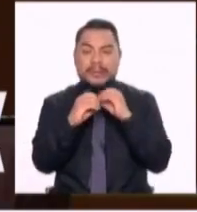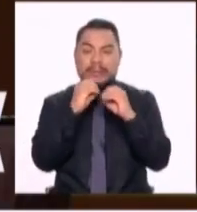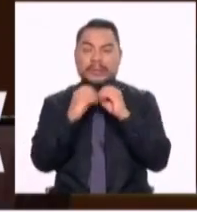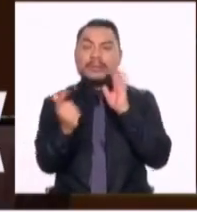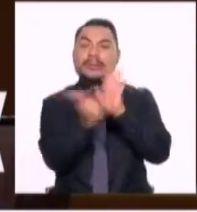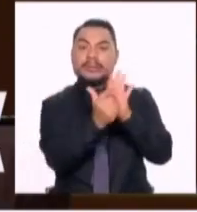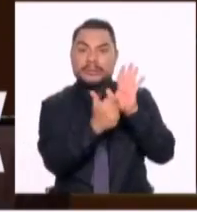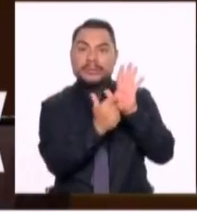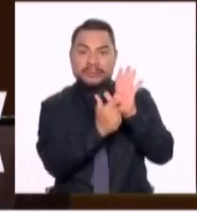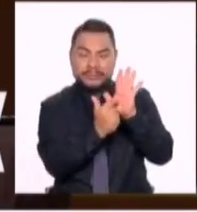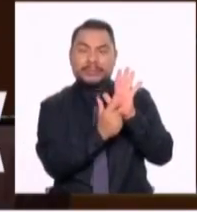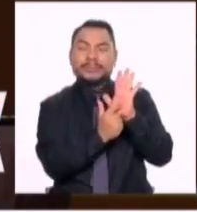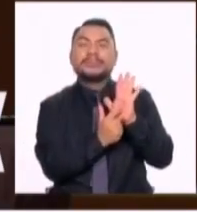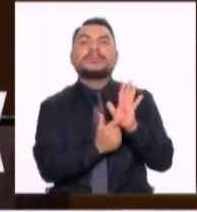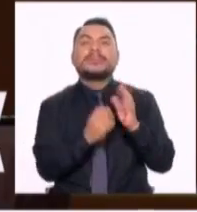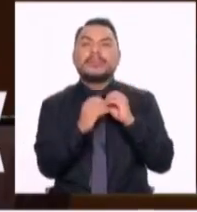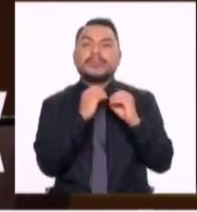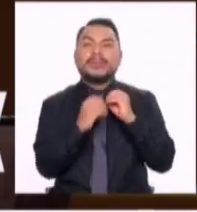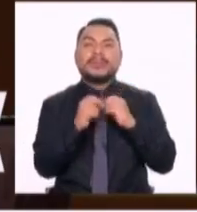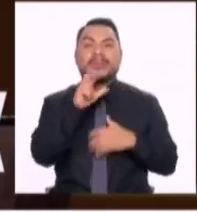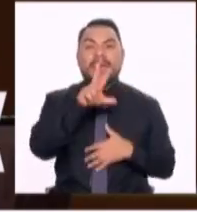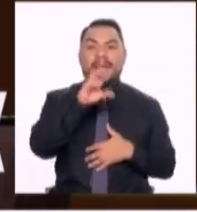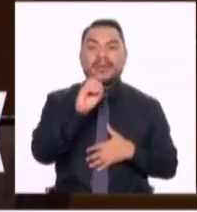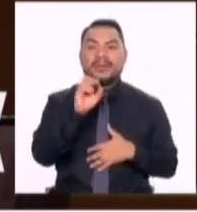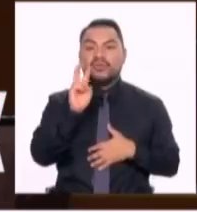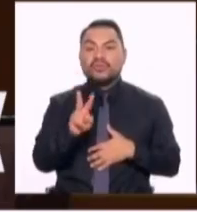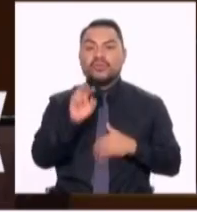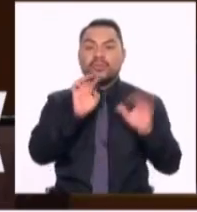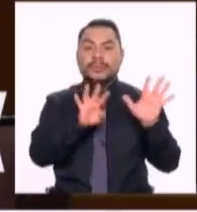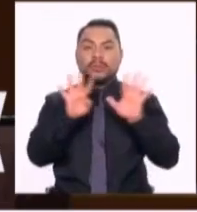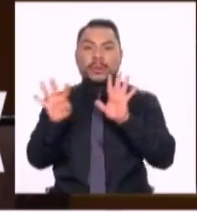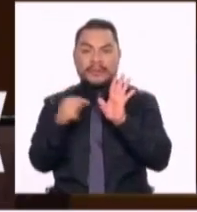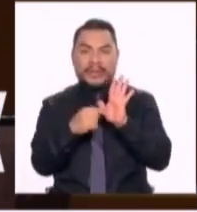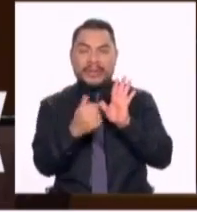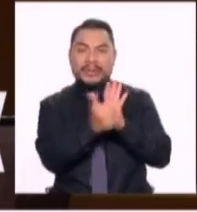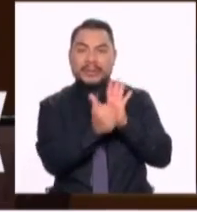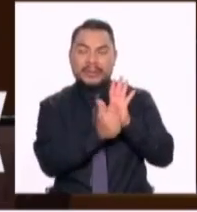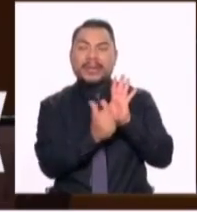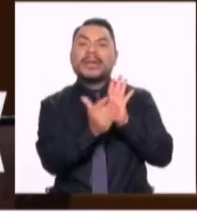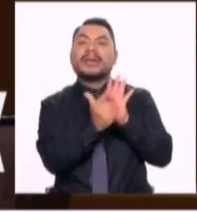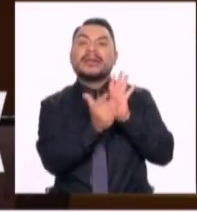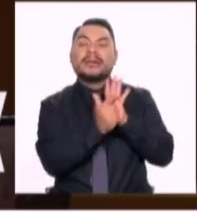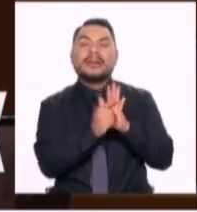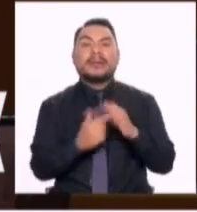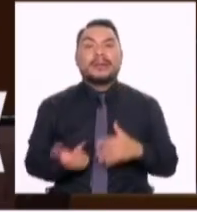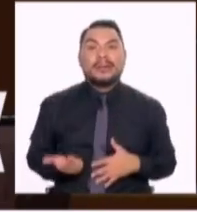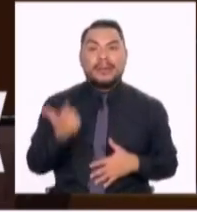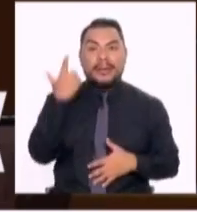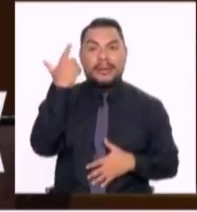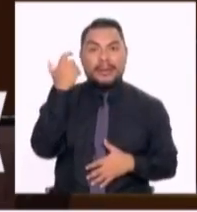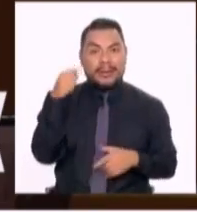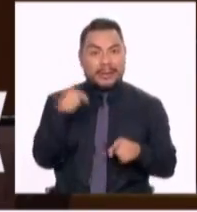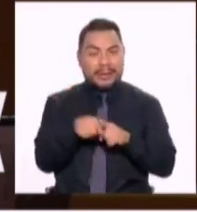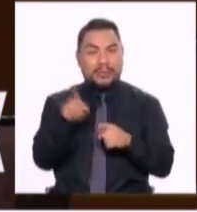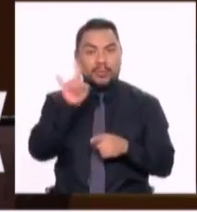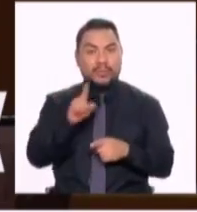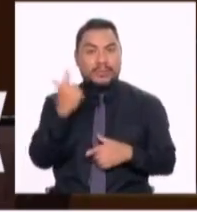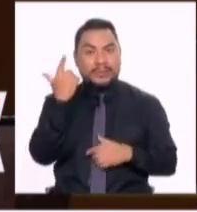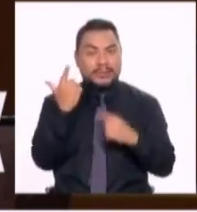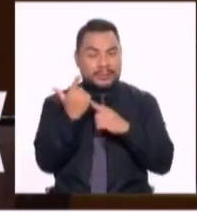Al pueblo peruano en sí, como ya me dijo, hay que hablar lo que es a nivel nacional, a nivel de todo el territorio de nuestro